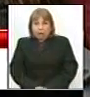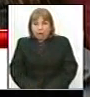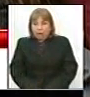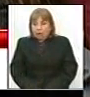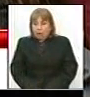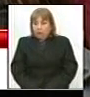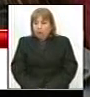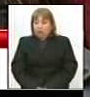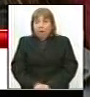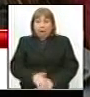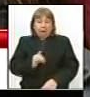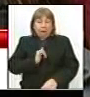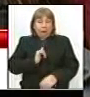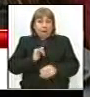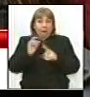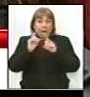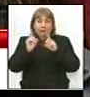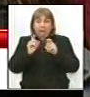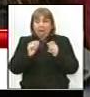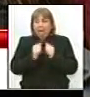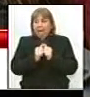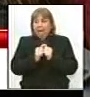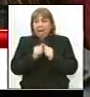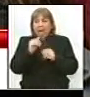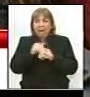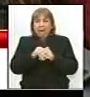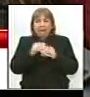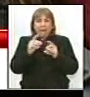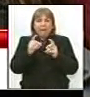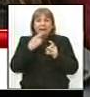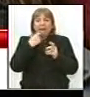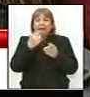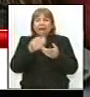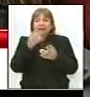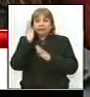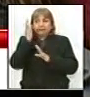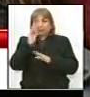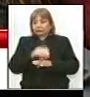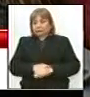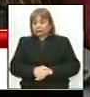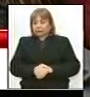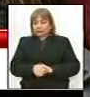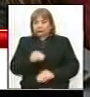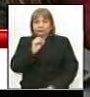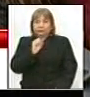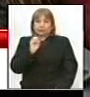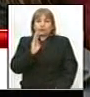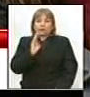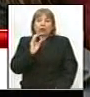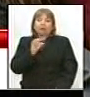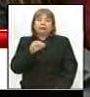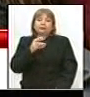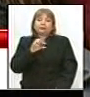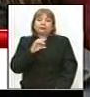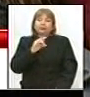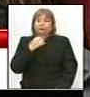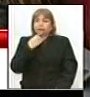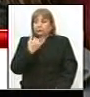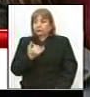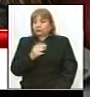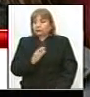yo le pregunté en ese en ese entonces el ponente de ese informe de la subcomisión era comunista hoy día ya no lo